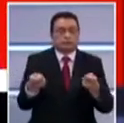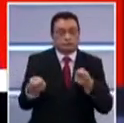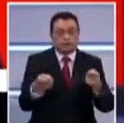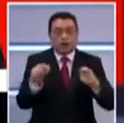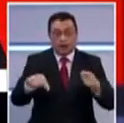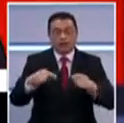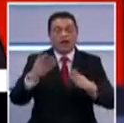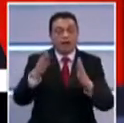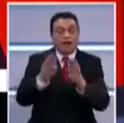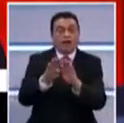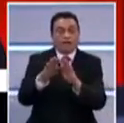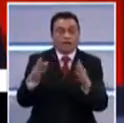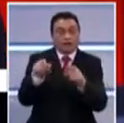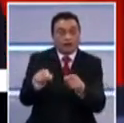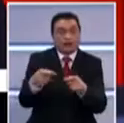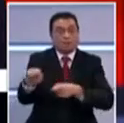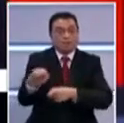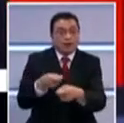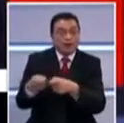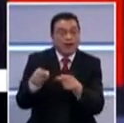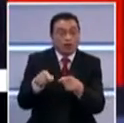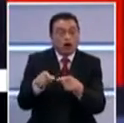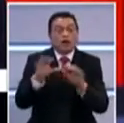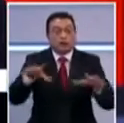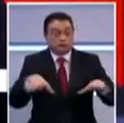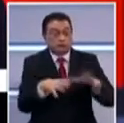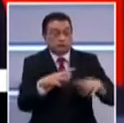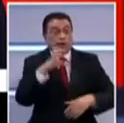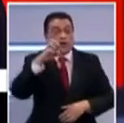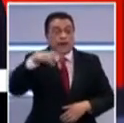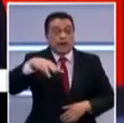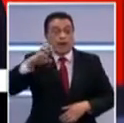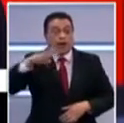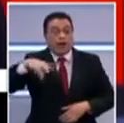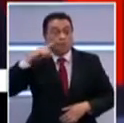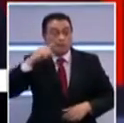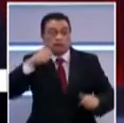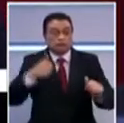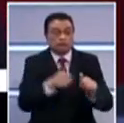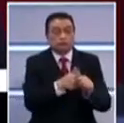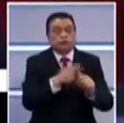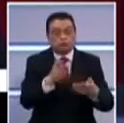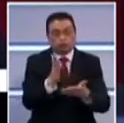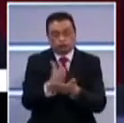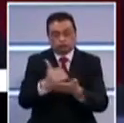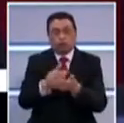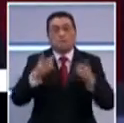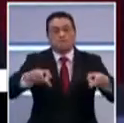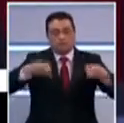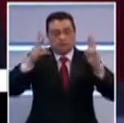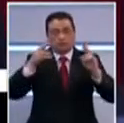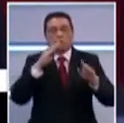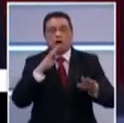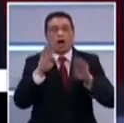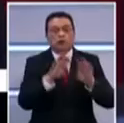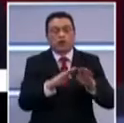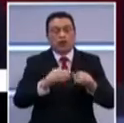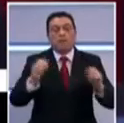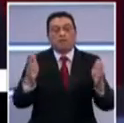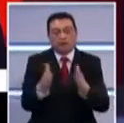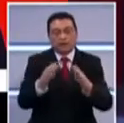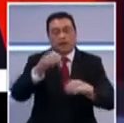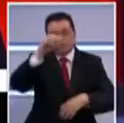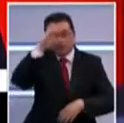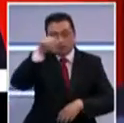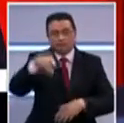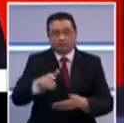mercado y a través de la gestión de enami estamos complementando un conjunto y que permite apoyar a la minería sí que queremos